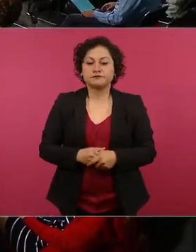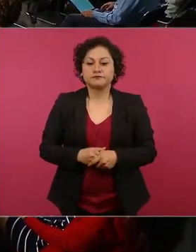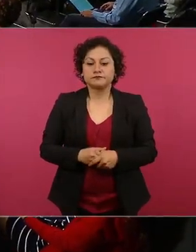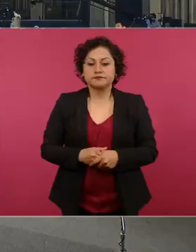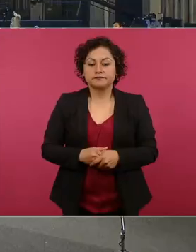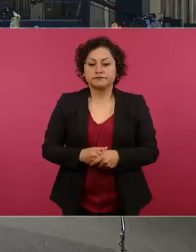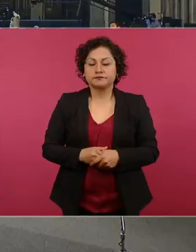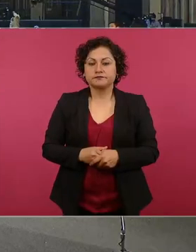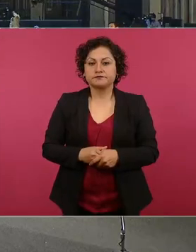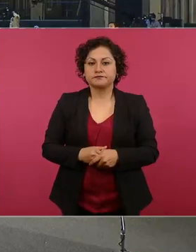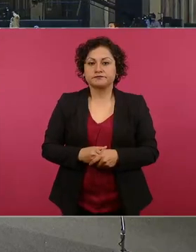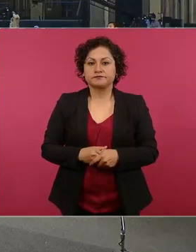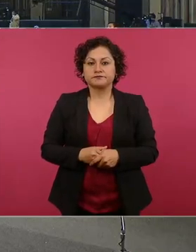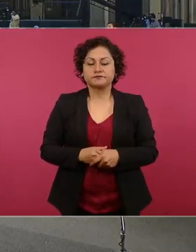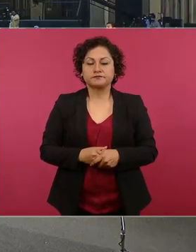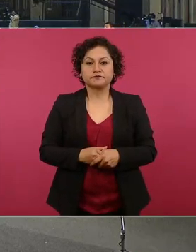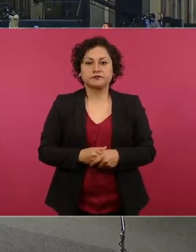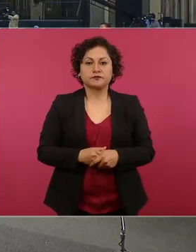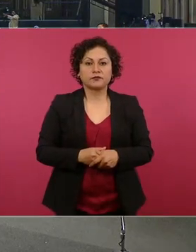vicealmirante cuando habla de vuelos ilegales? Bueno, nada más ahí.